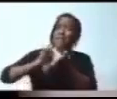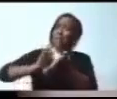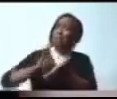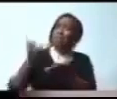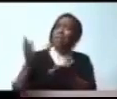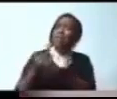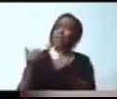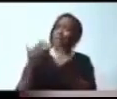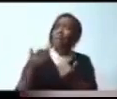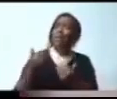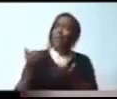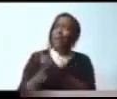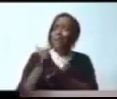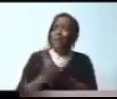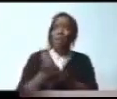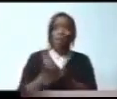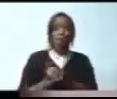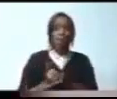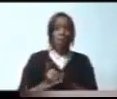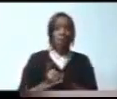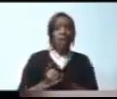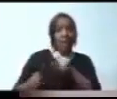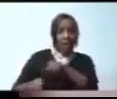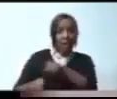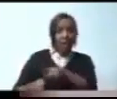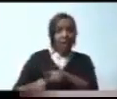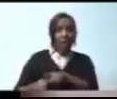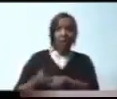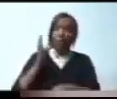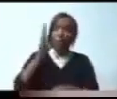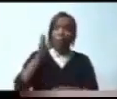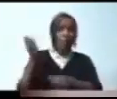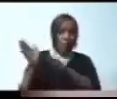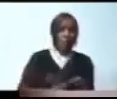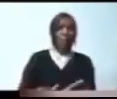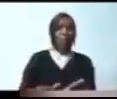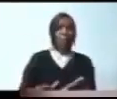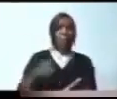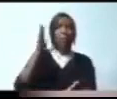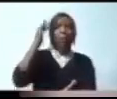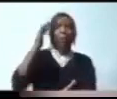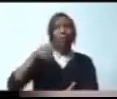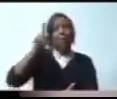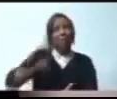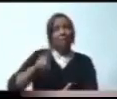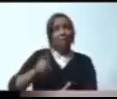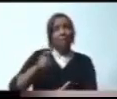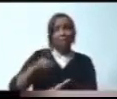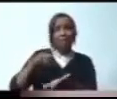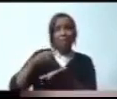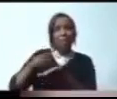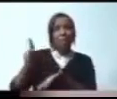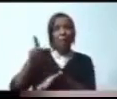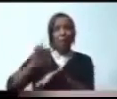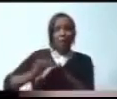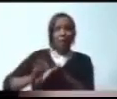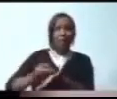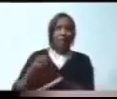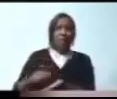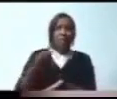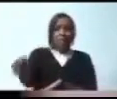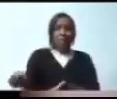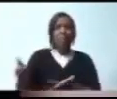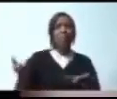quisiera saber, señores, ¿cuándo fue que los tomadores de decisiones se sentaron con esos pacientes a